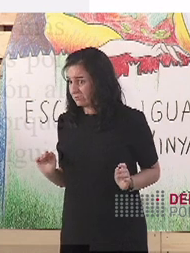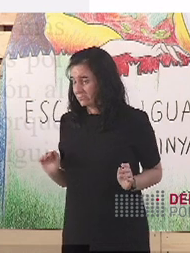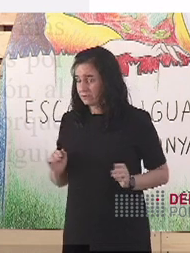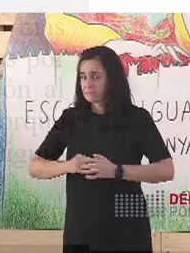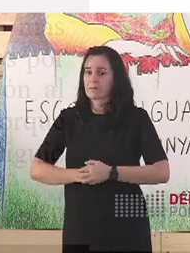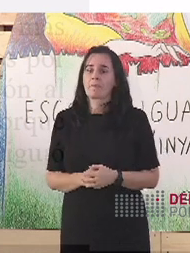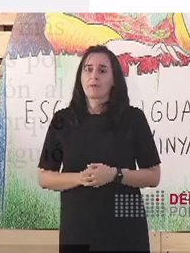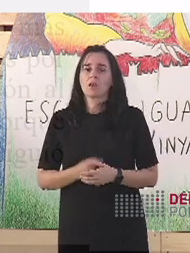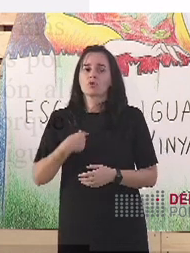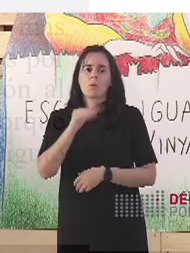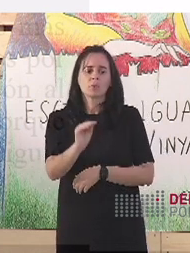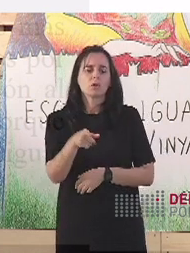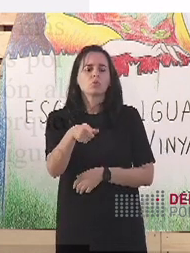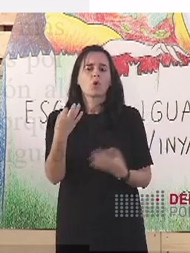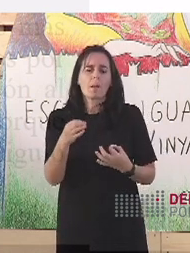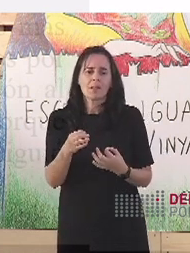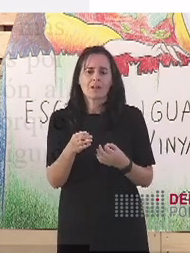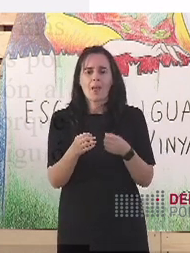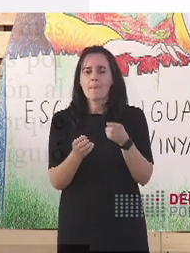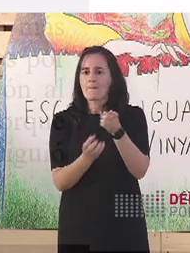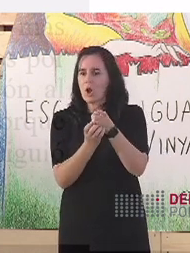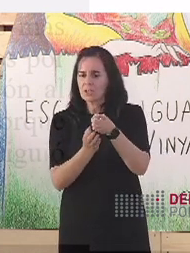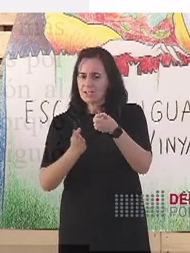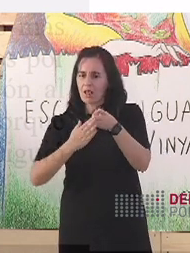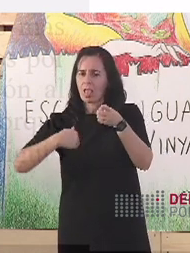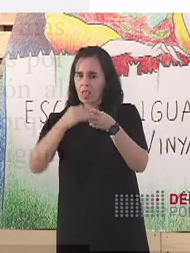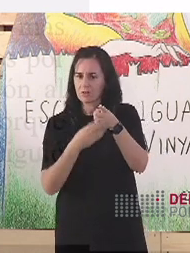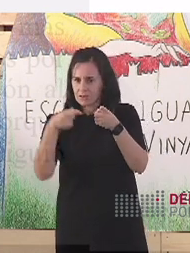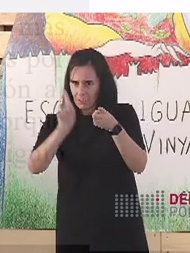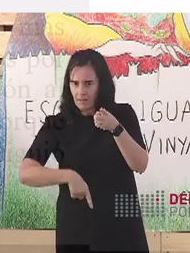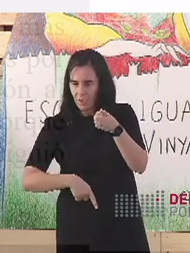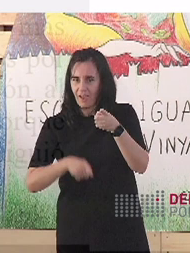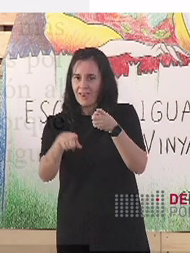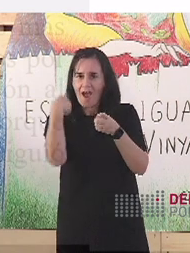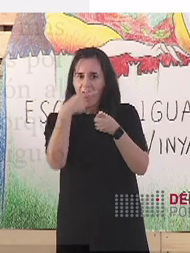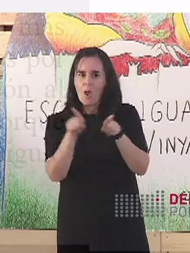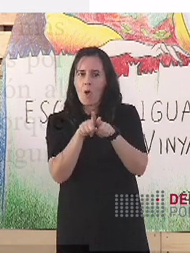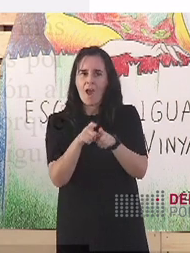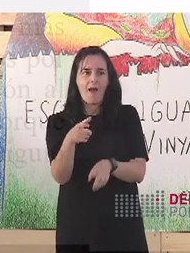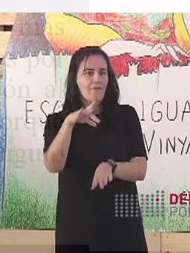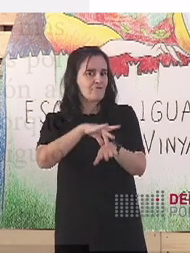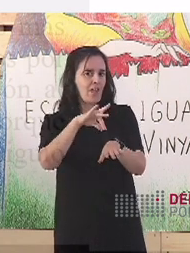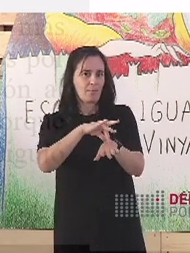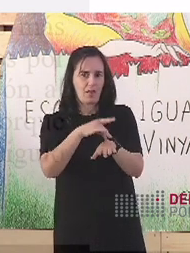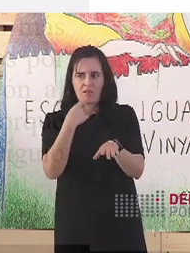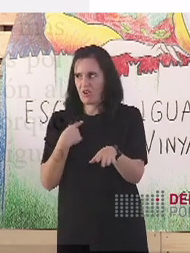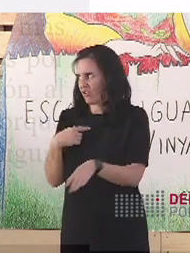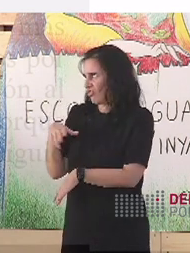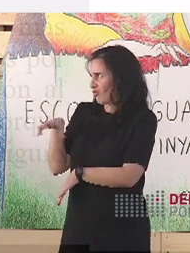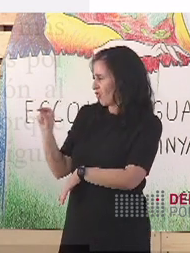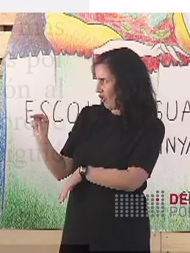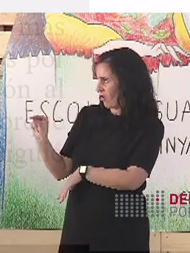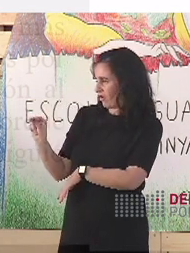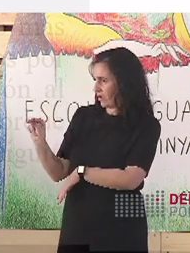Le pregunté si solía chupar las pelotas. Puso cara como de estar enferma y dijo no. Bueno, hasta aquí él seguro que